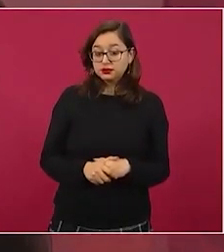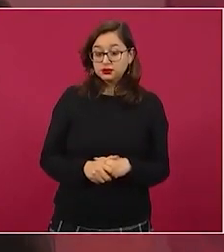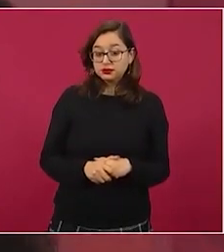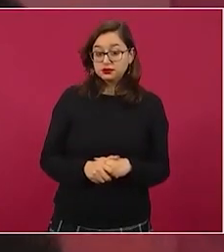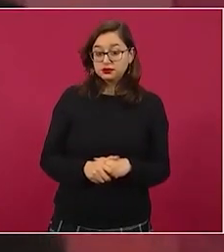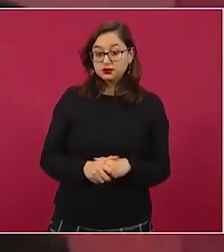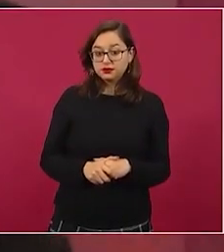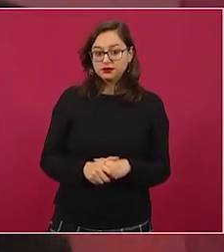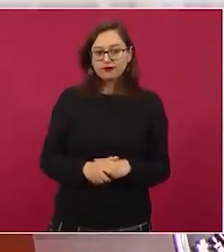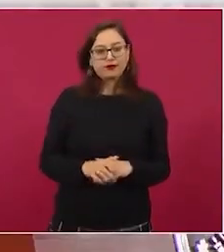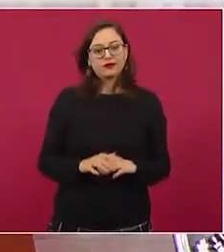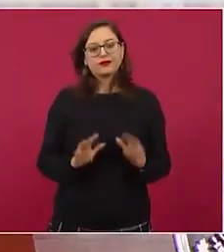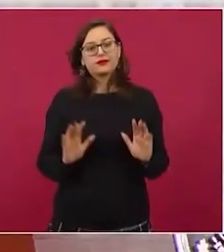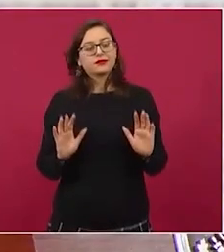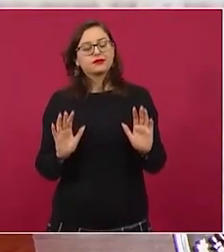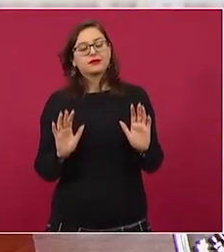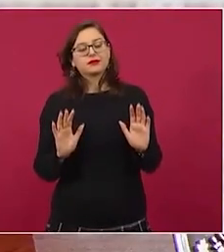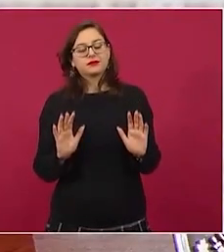Ah, pero